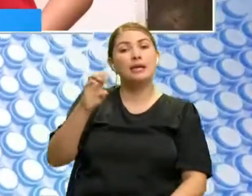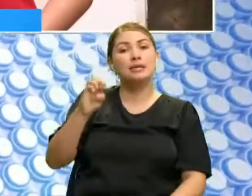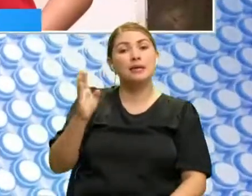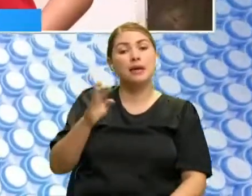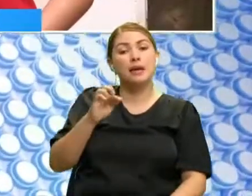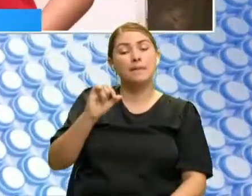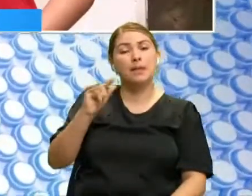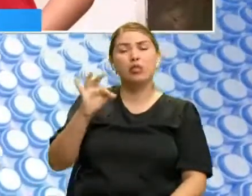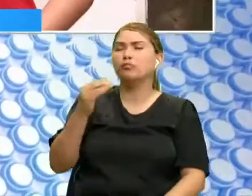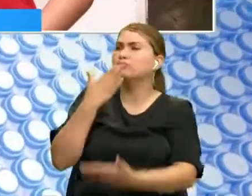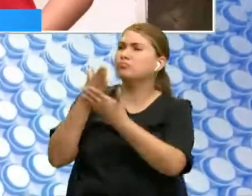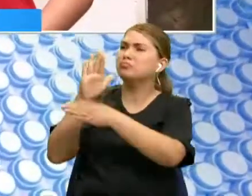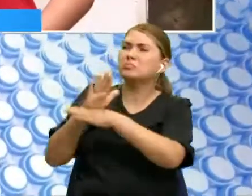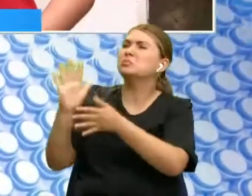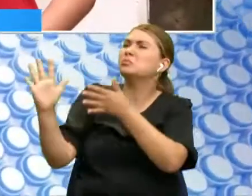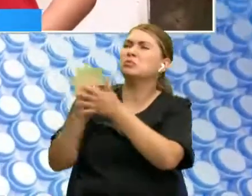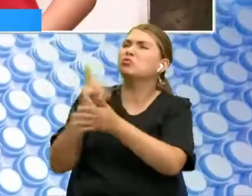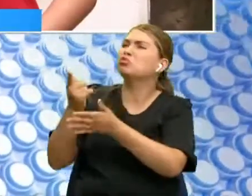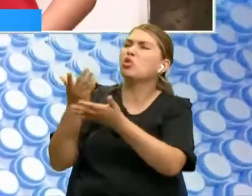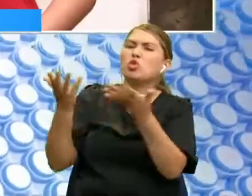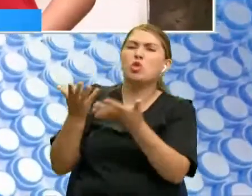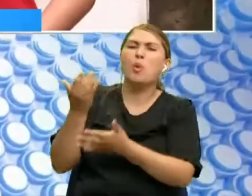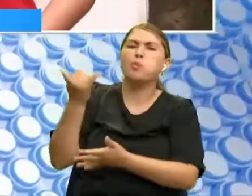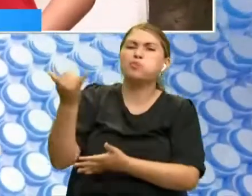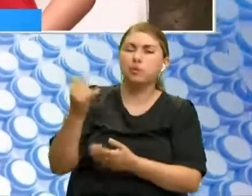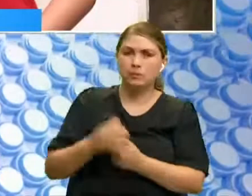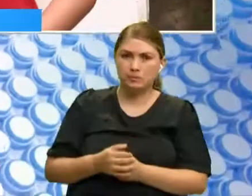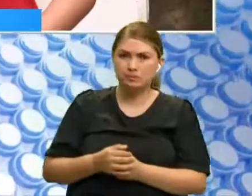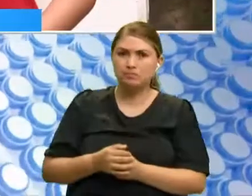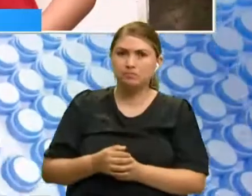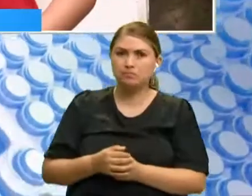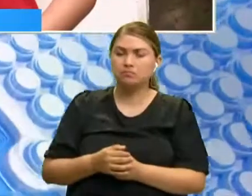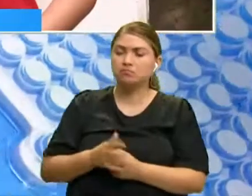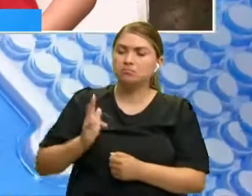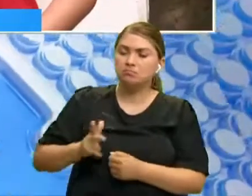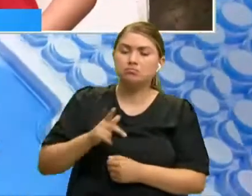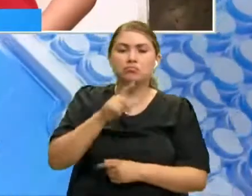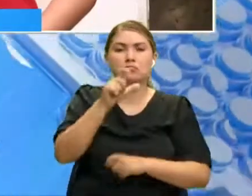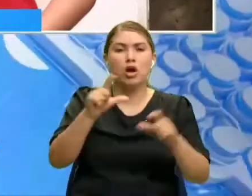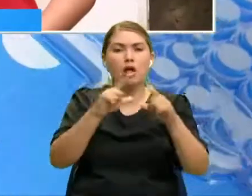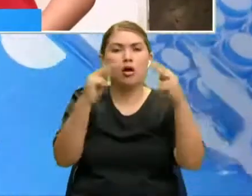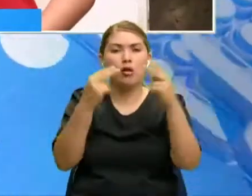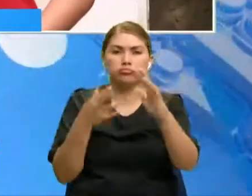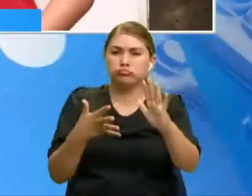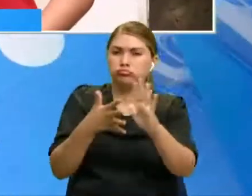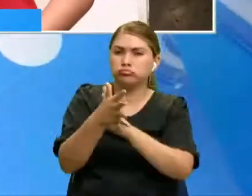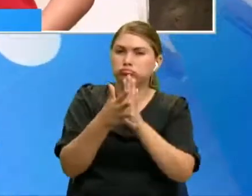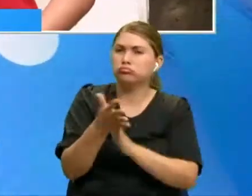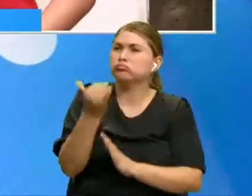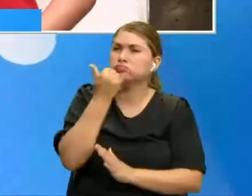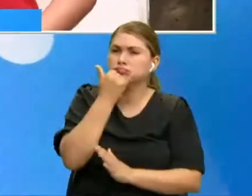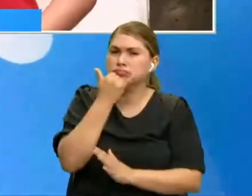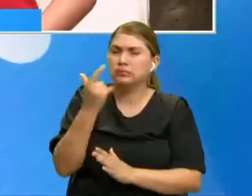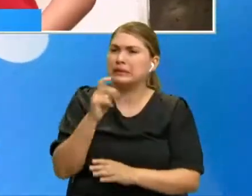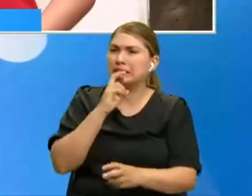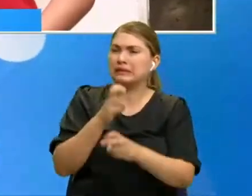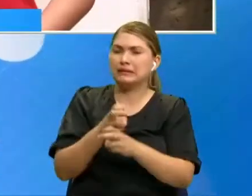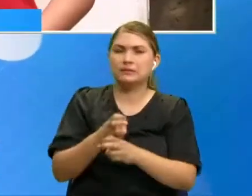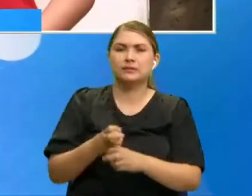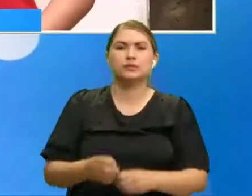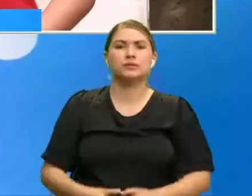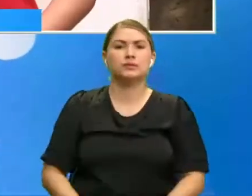buenas tardes. Cuéntenos exactamente en qué sector de la ciudad. Vamos a hacer un recorrido para contarle a nuestros televidentes y cuál ha sido la dificultad.